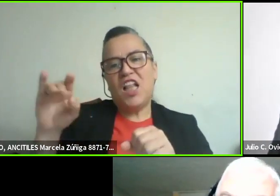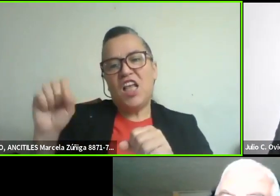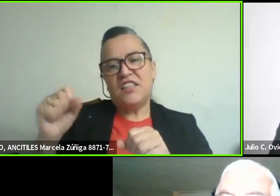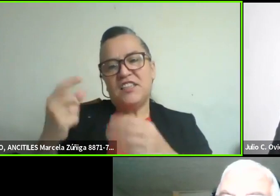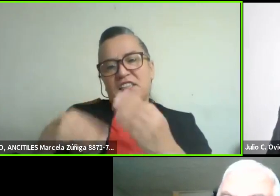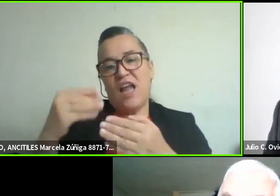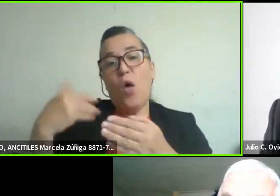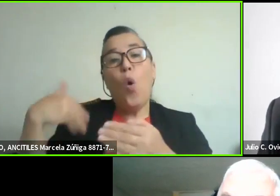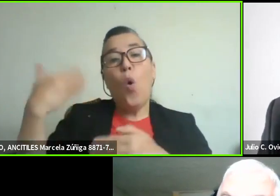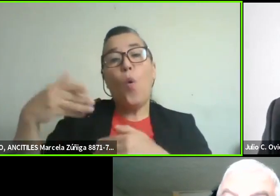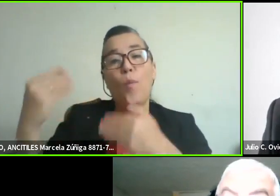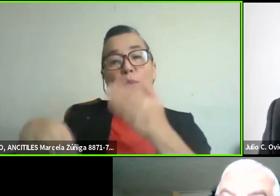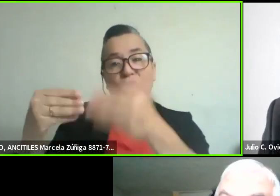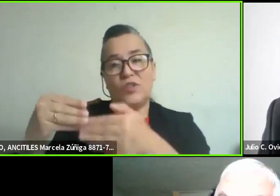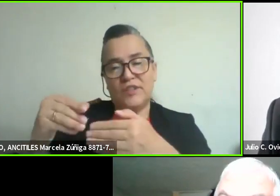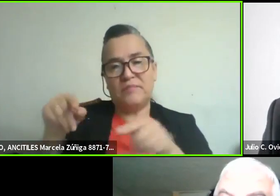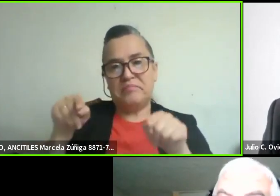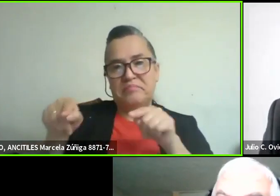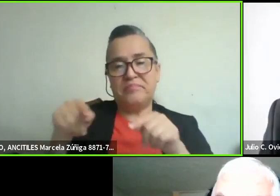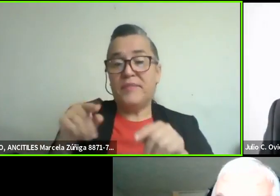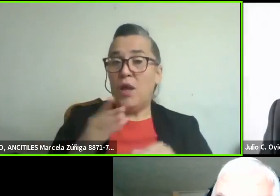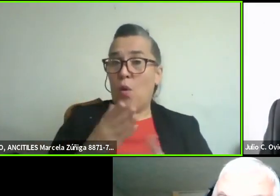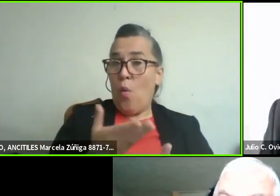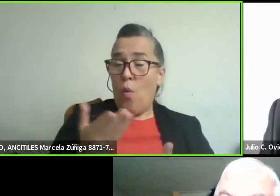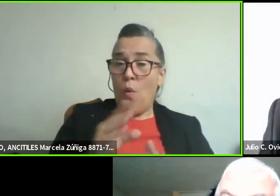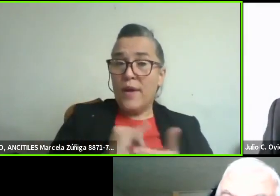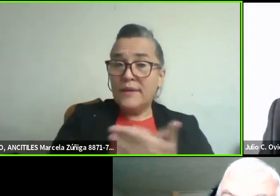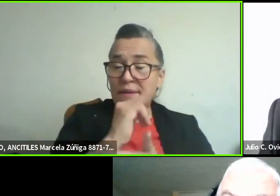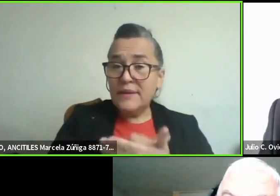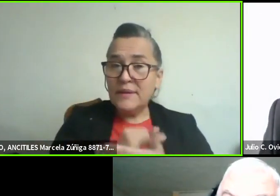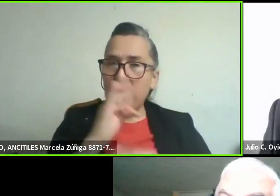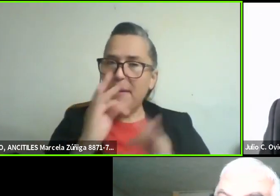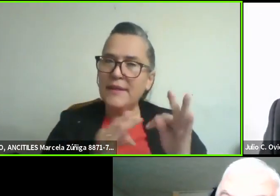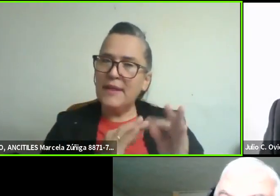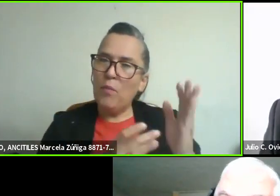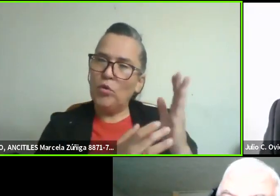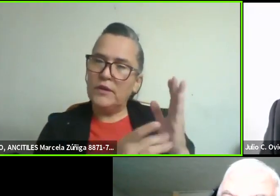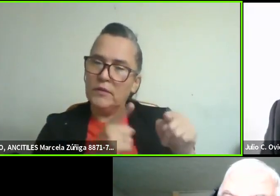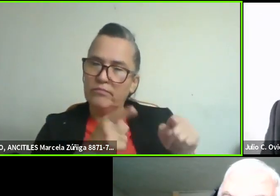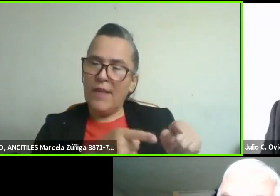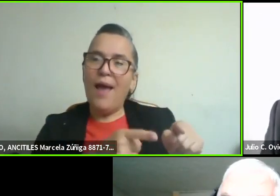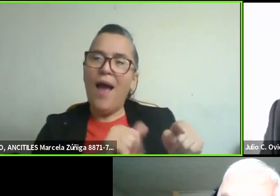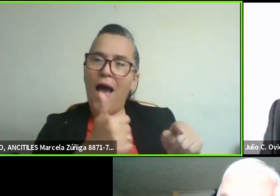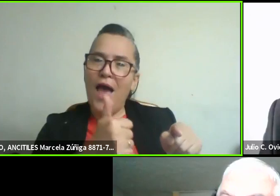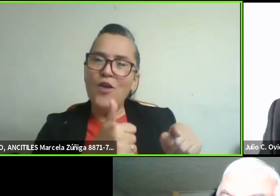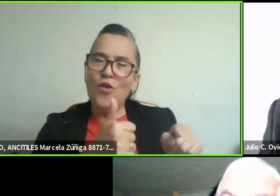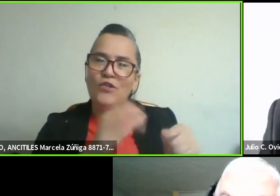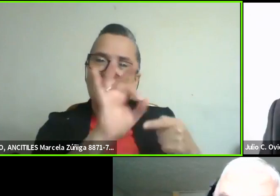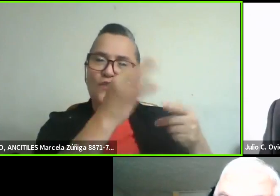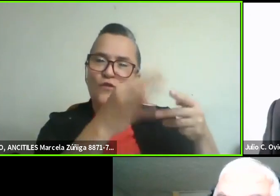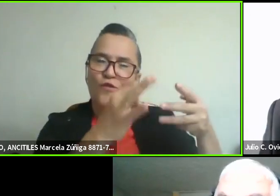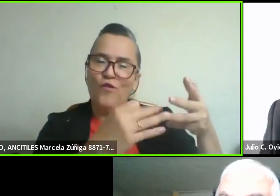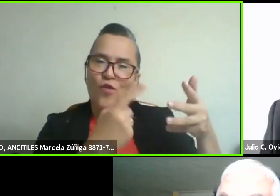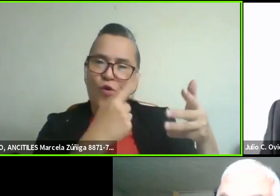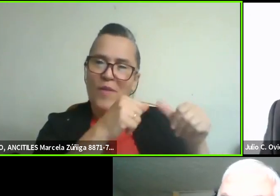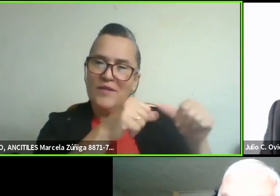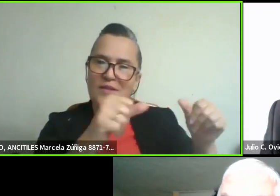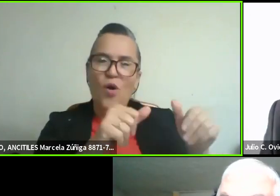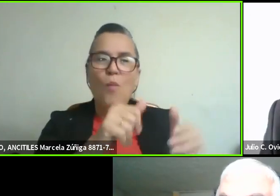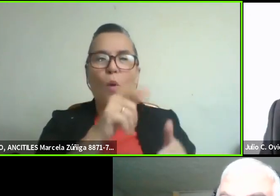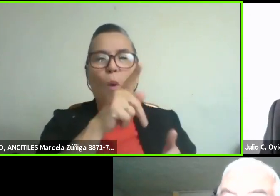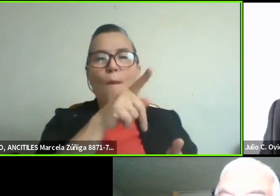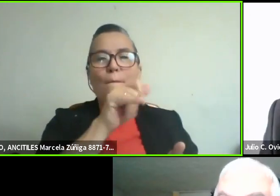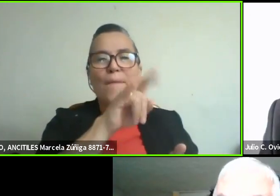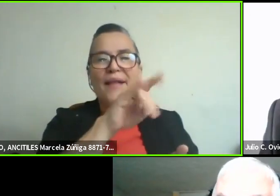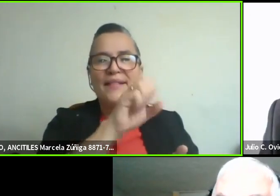de posgrado y cuando la investigación es más de tipo tecnológico hay otros parámetros como si se generan patentes si se